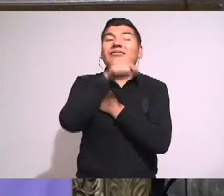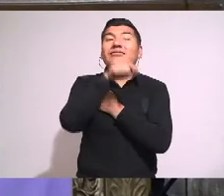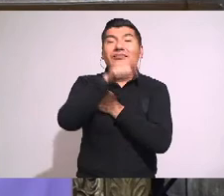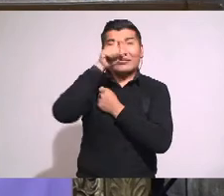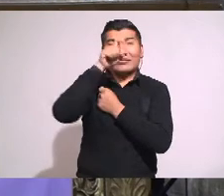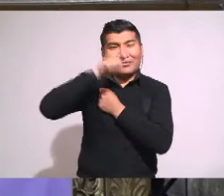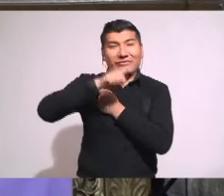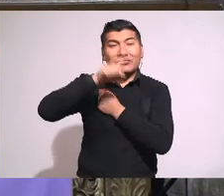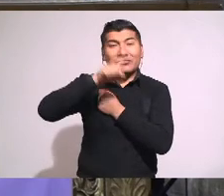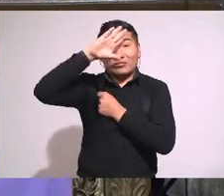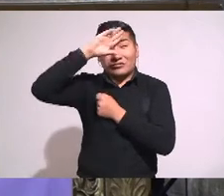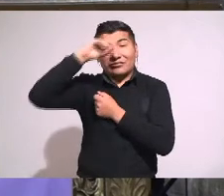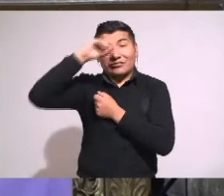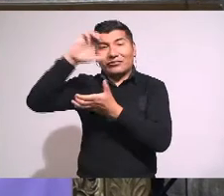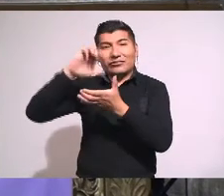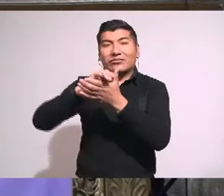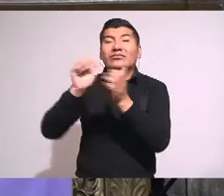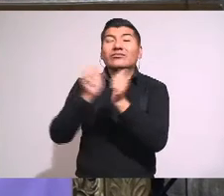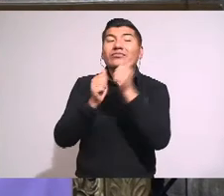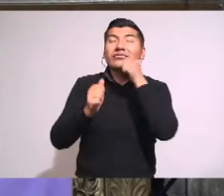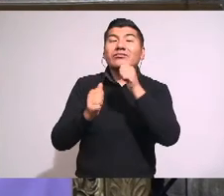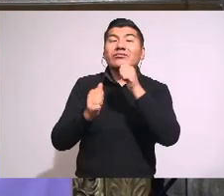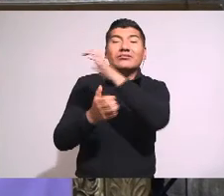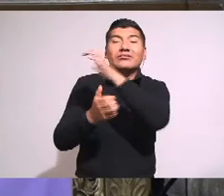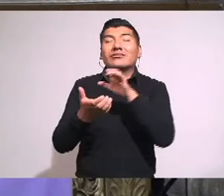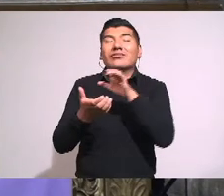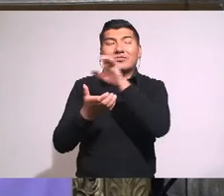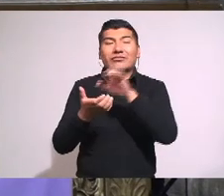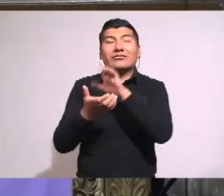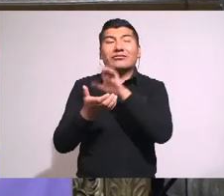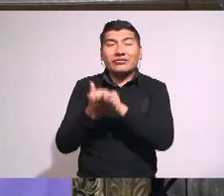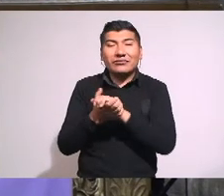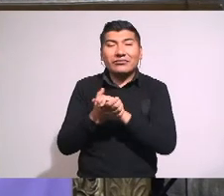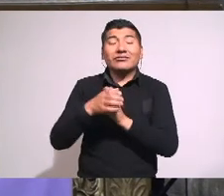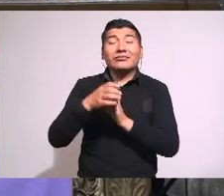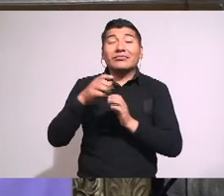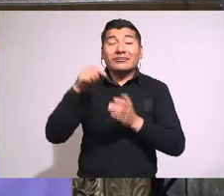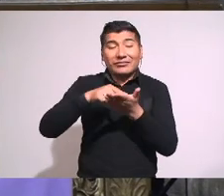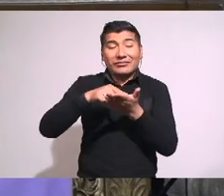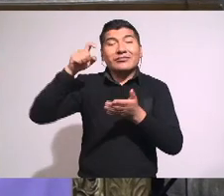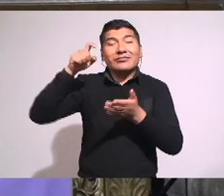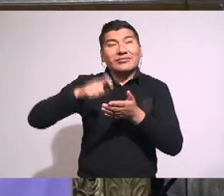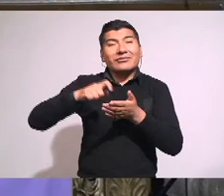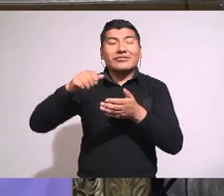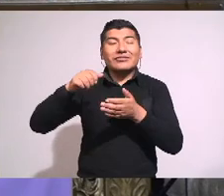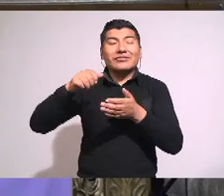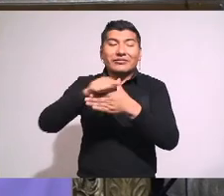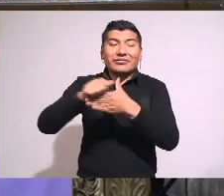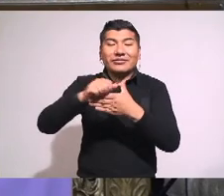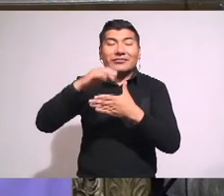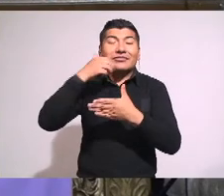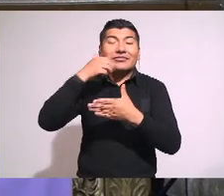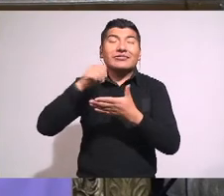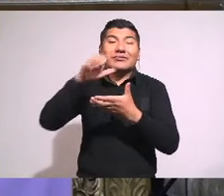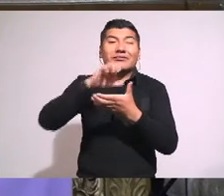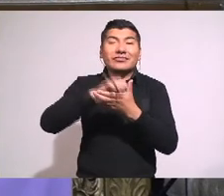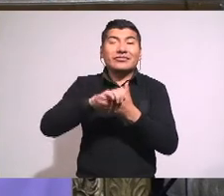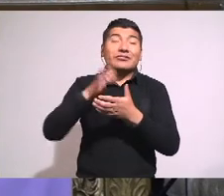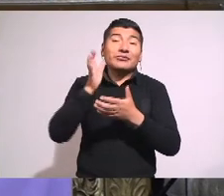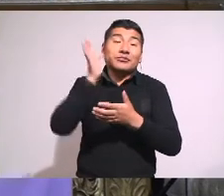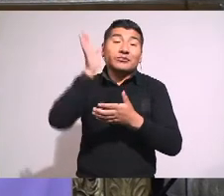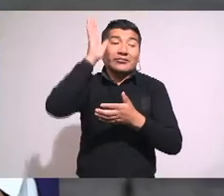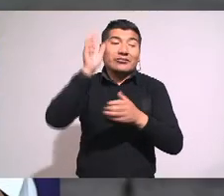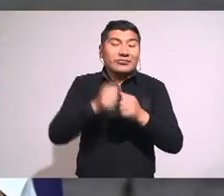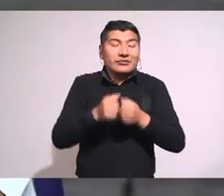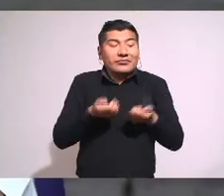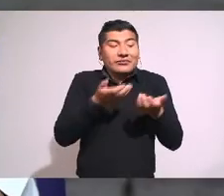hacer un esposo para con su esposa y eso debe de hacer una esposa para con su esposo, unos padres para con sus